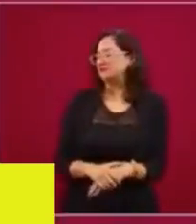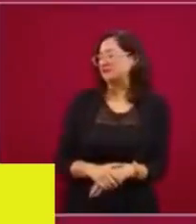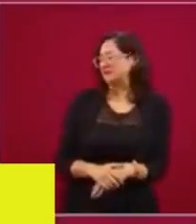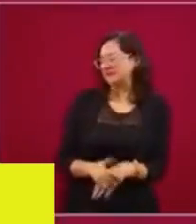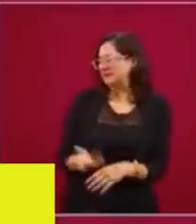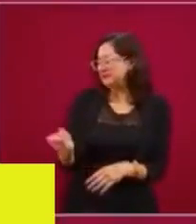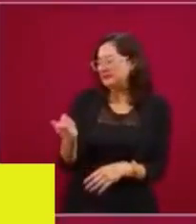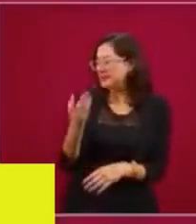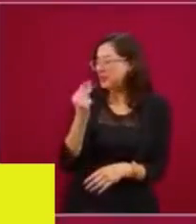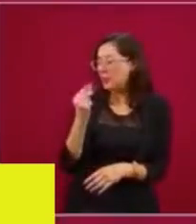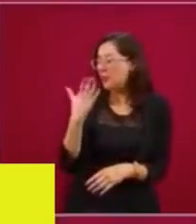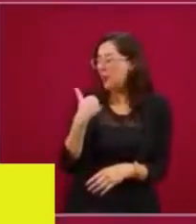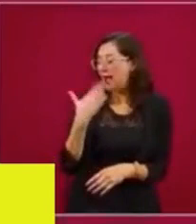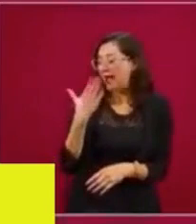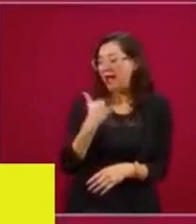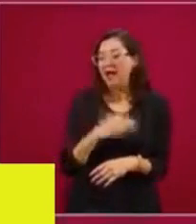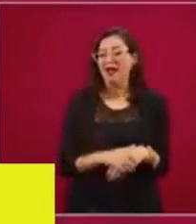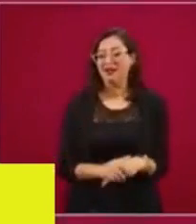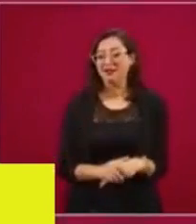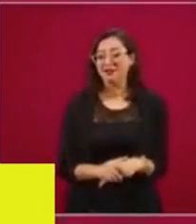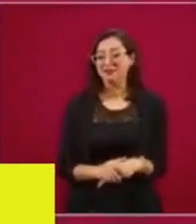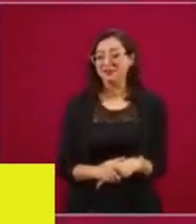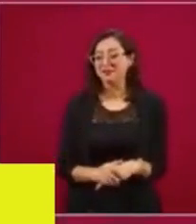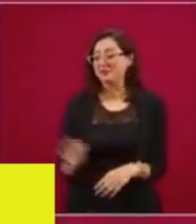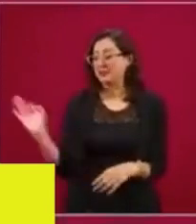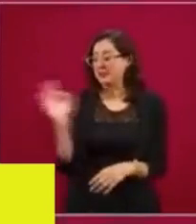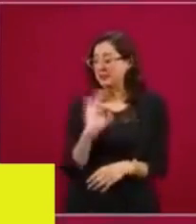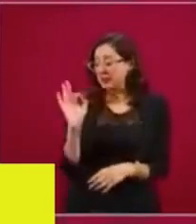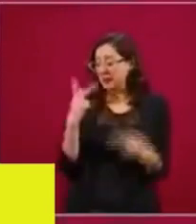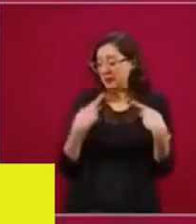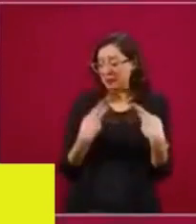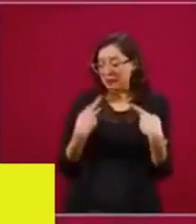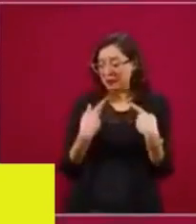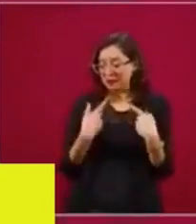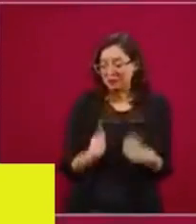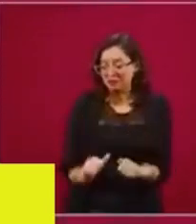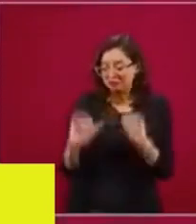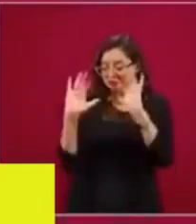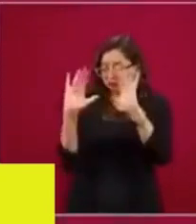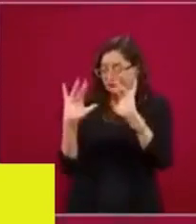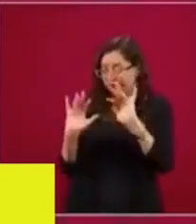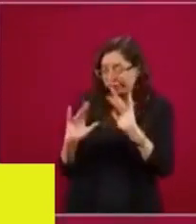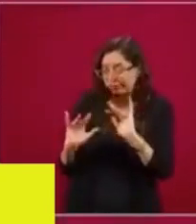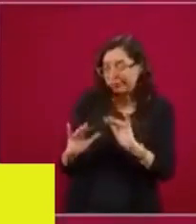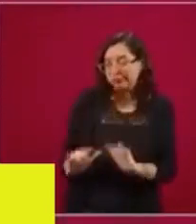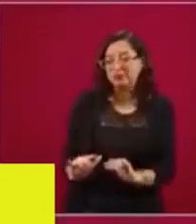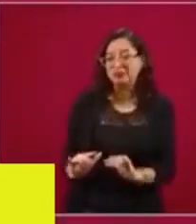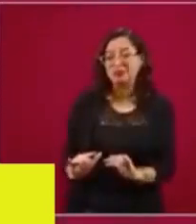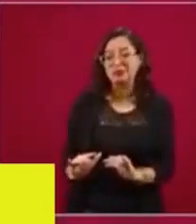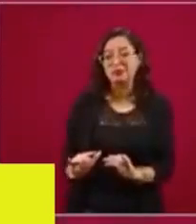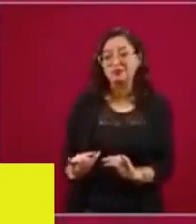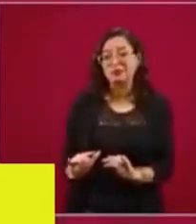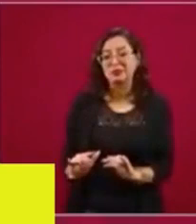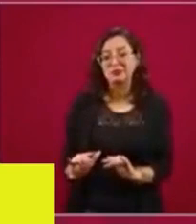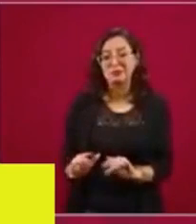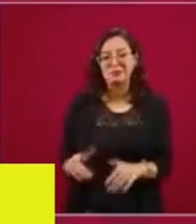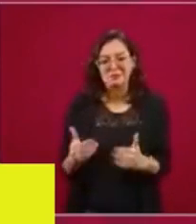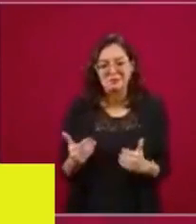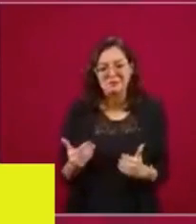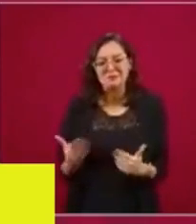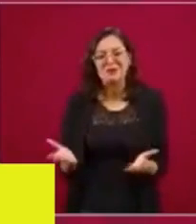mejor la que emitió o el que emitió el documento lo hace para que